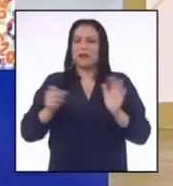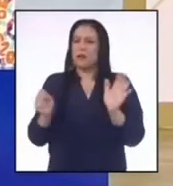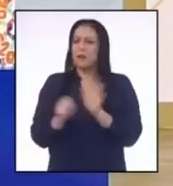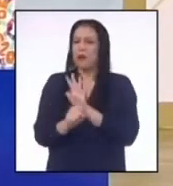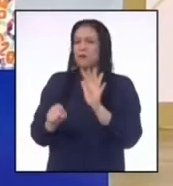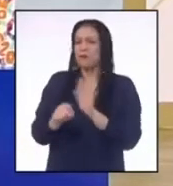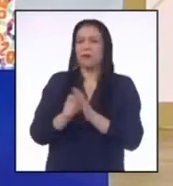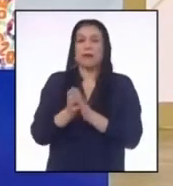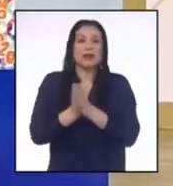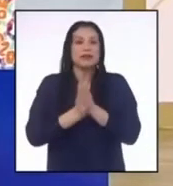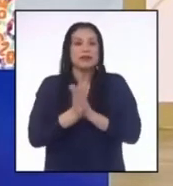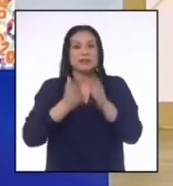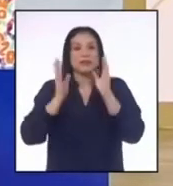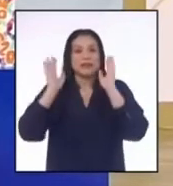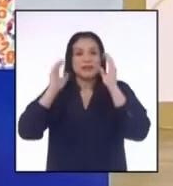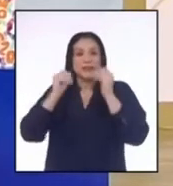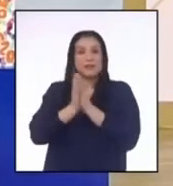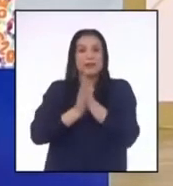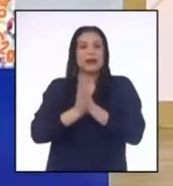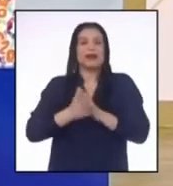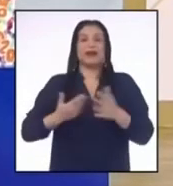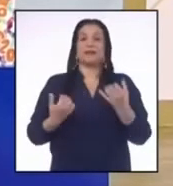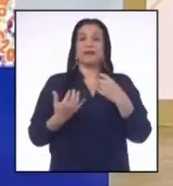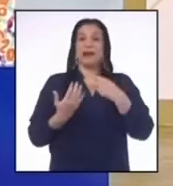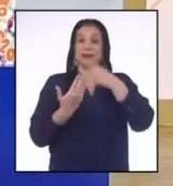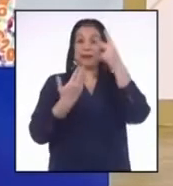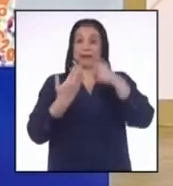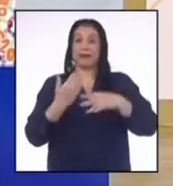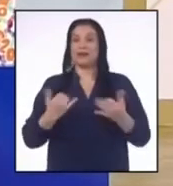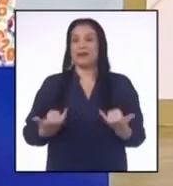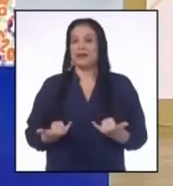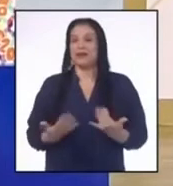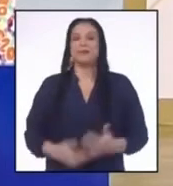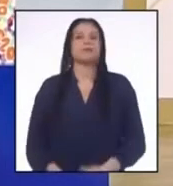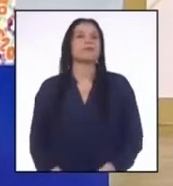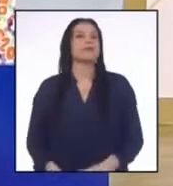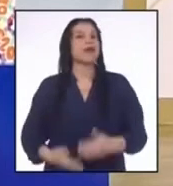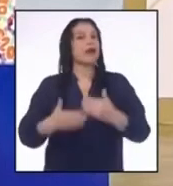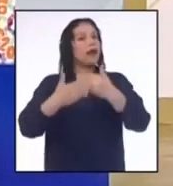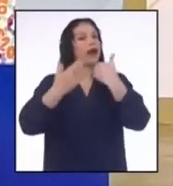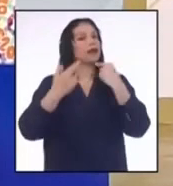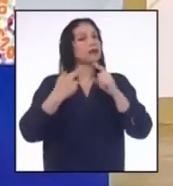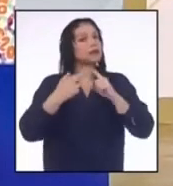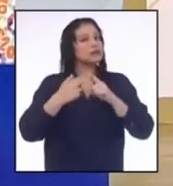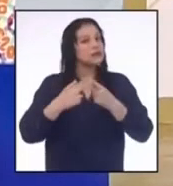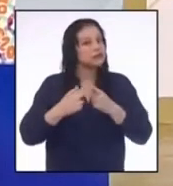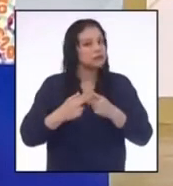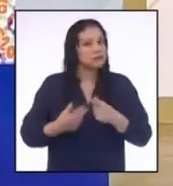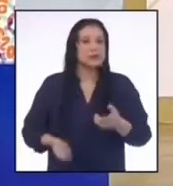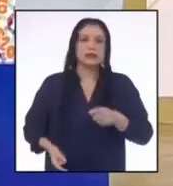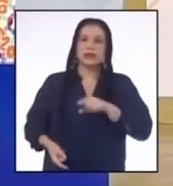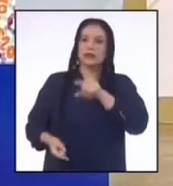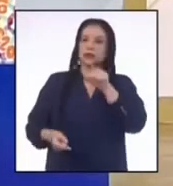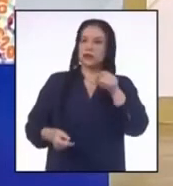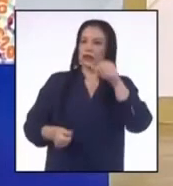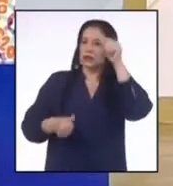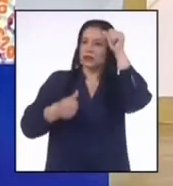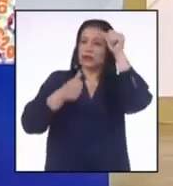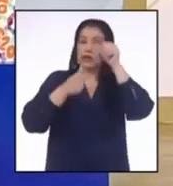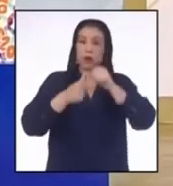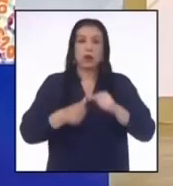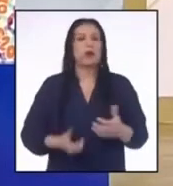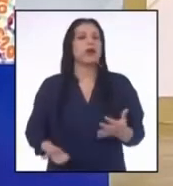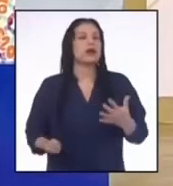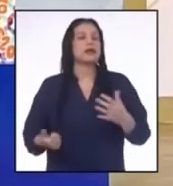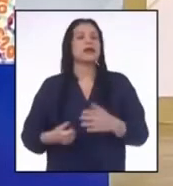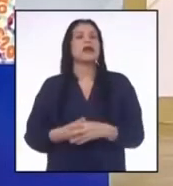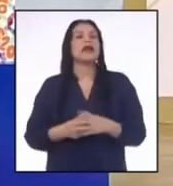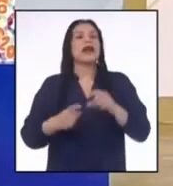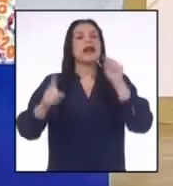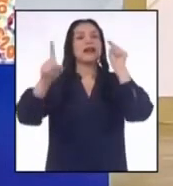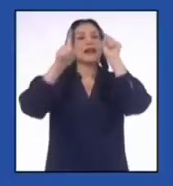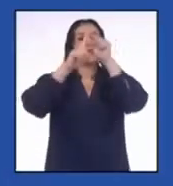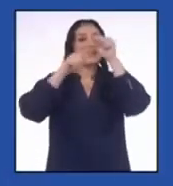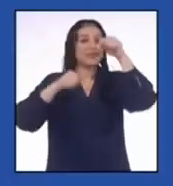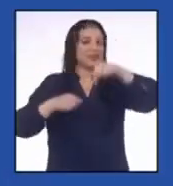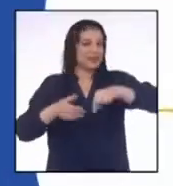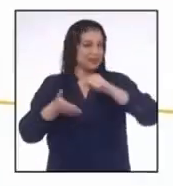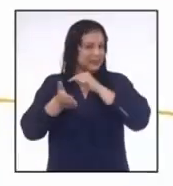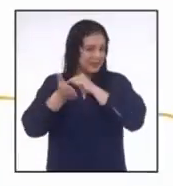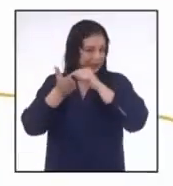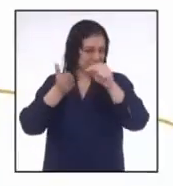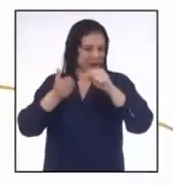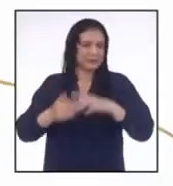y con las pilas bien recargadas para el programa de hoy. Antes de empezar, chicas y chicos, es necesario recordar el reto que tenemos para esta